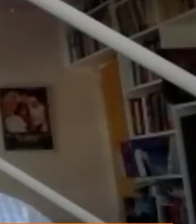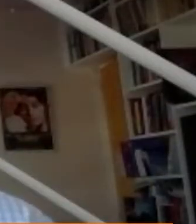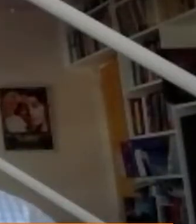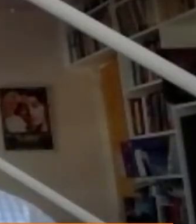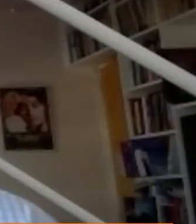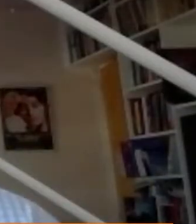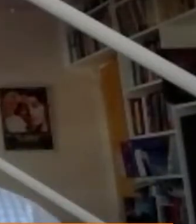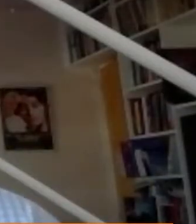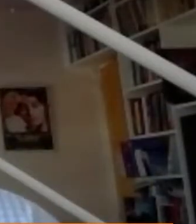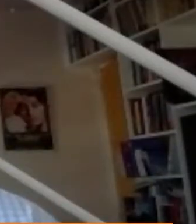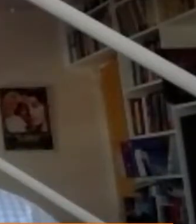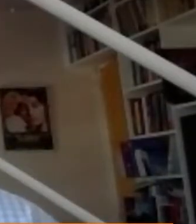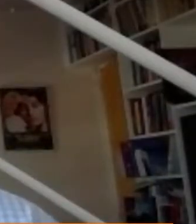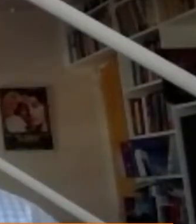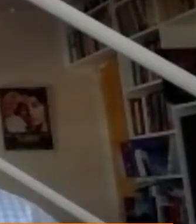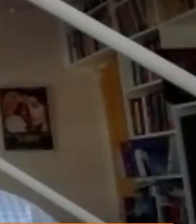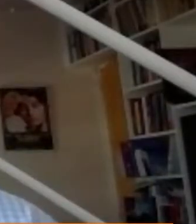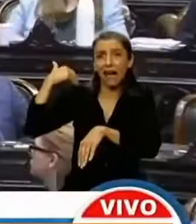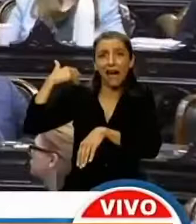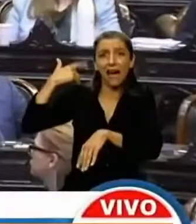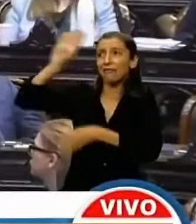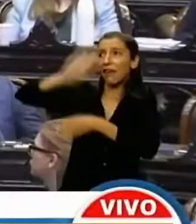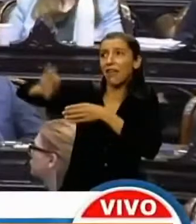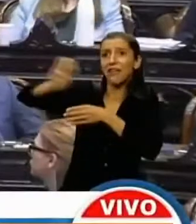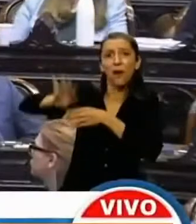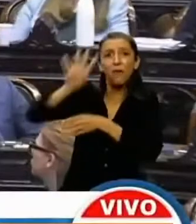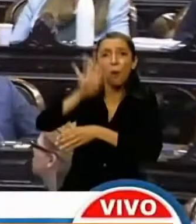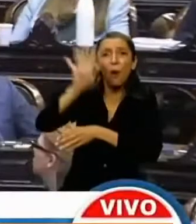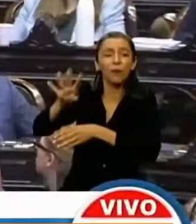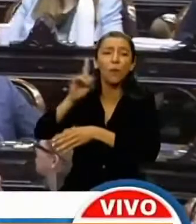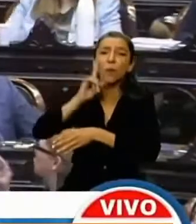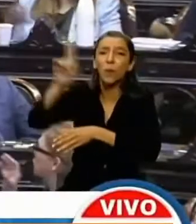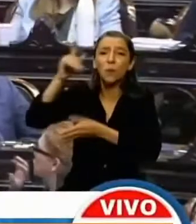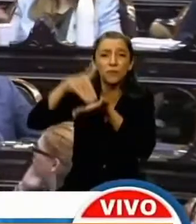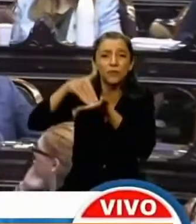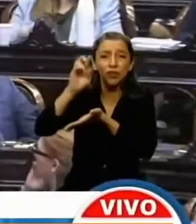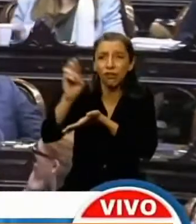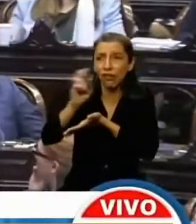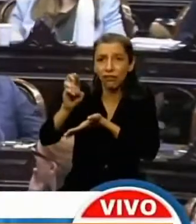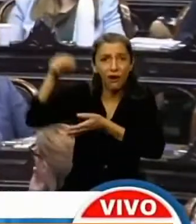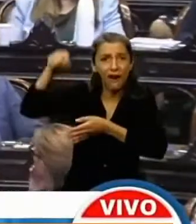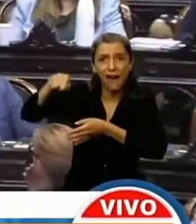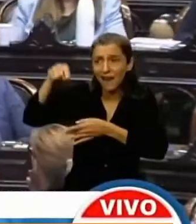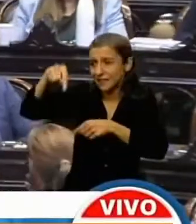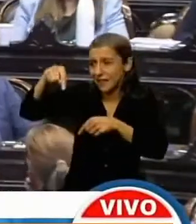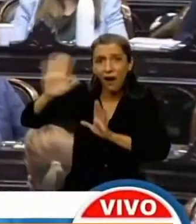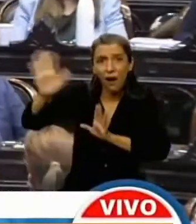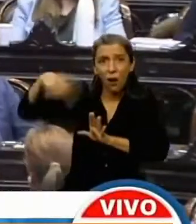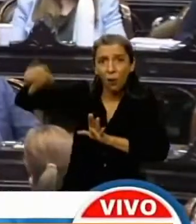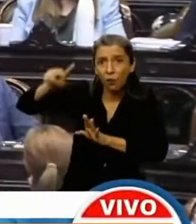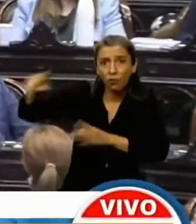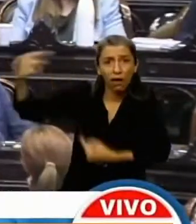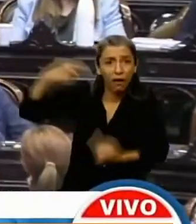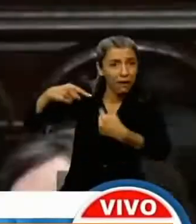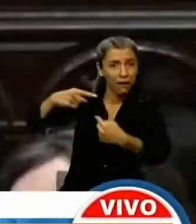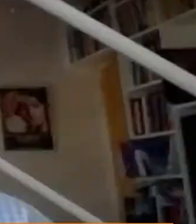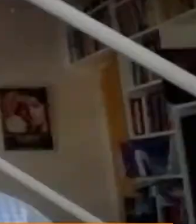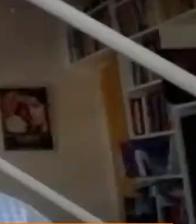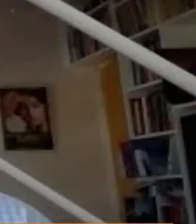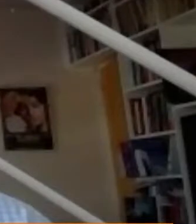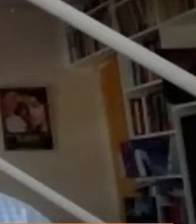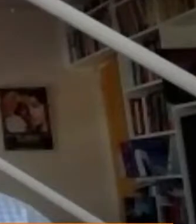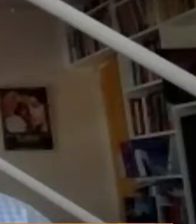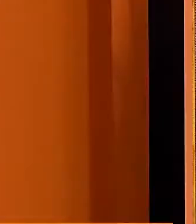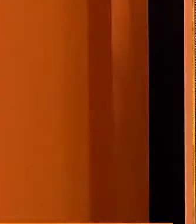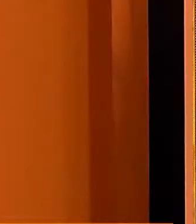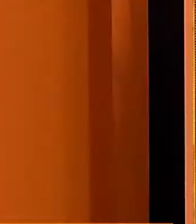comercial. De manera que, digamos, frente al compromiso de marzo, yo te diría que más que eso, obviamente, no se puede estirar.